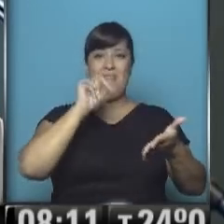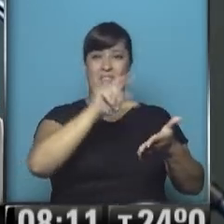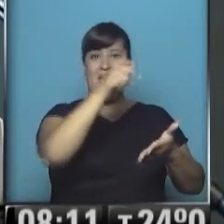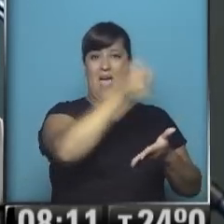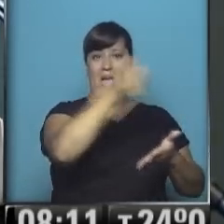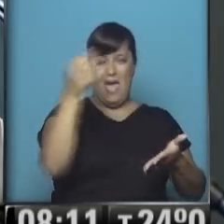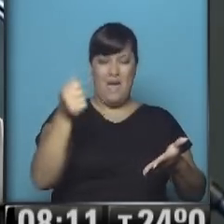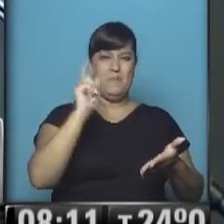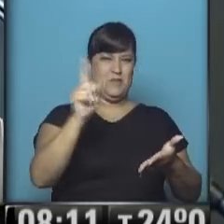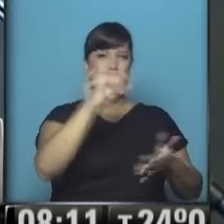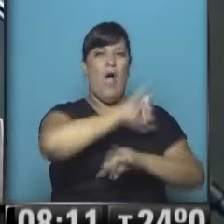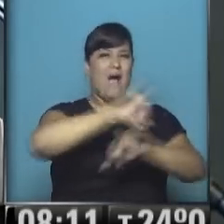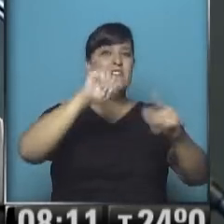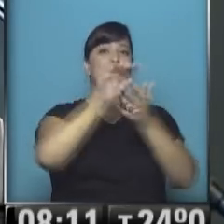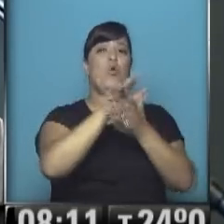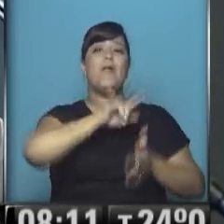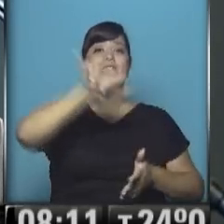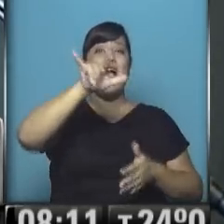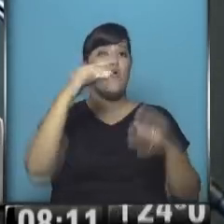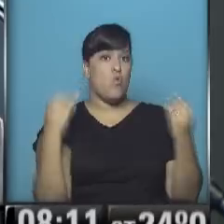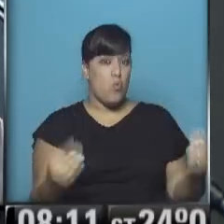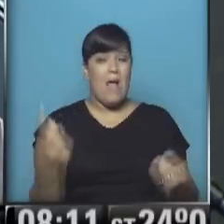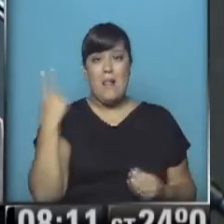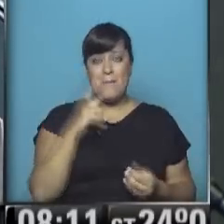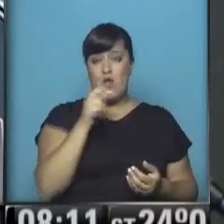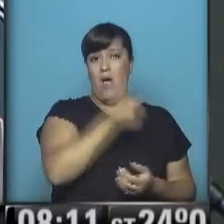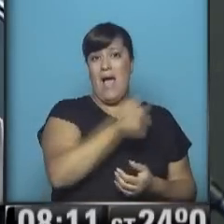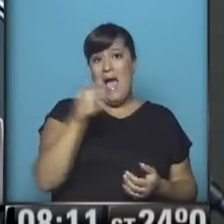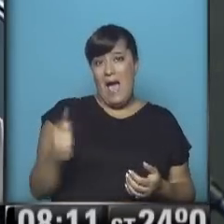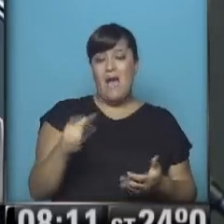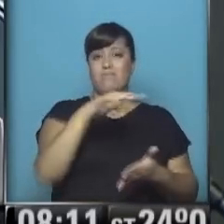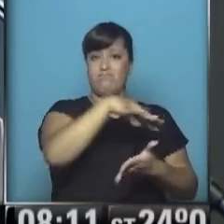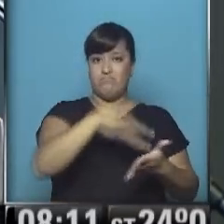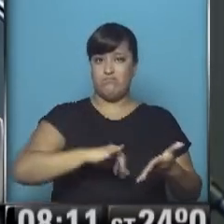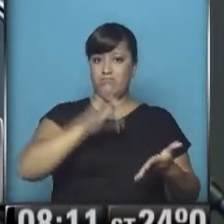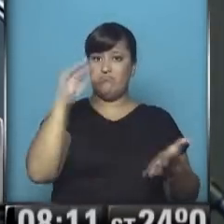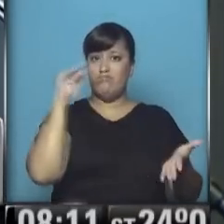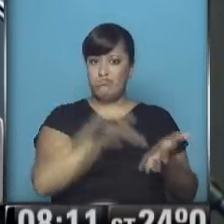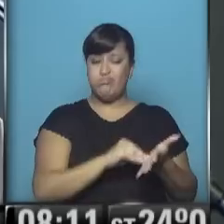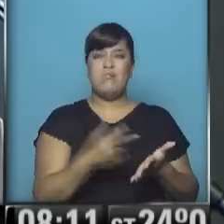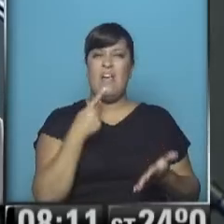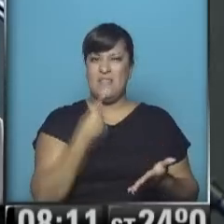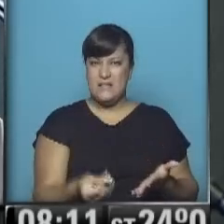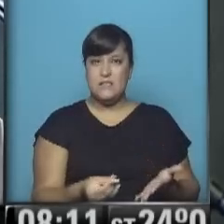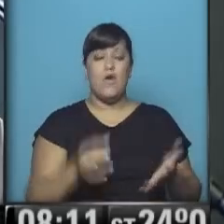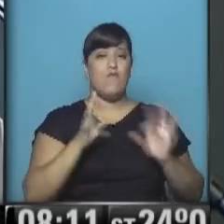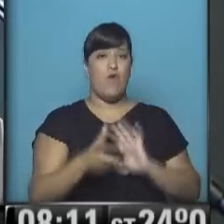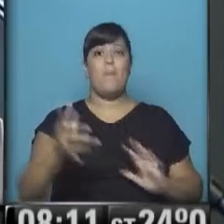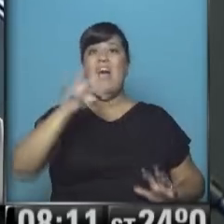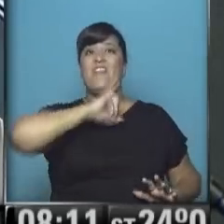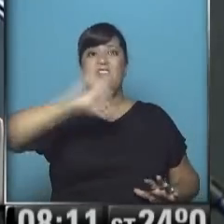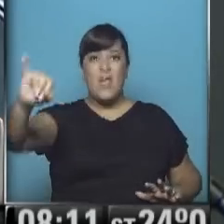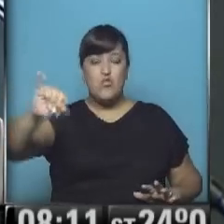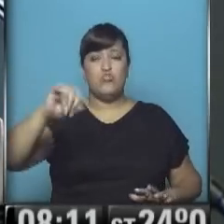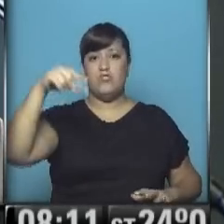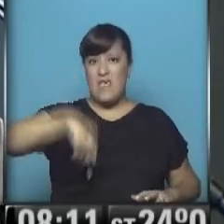Argentinas, lo que transmitió Aerolíneas Argentinas en un comunicado es efectivamente lo siguiente: en virtud de la denuncia trascendida en el día de